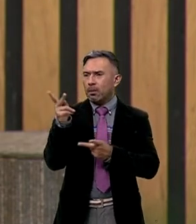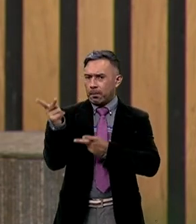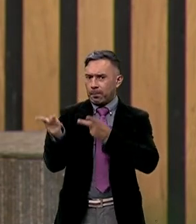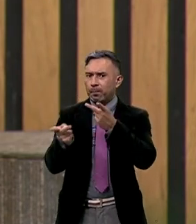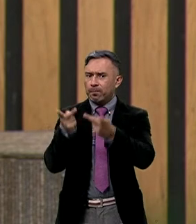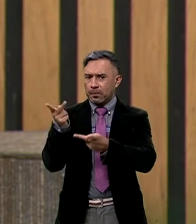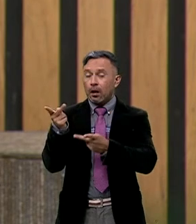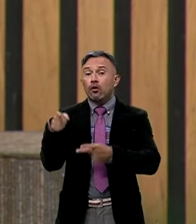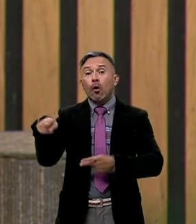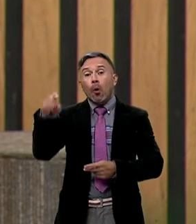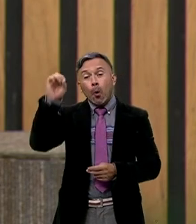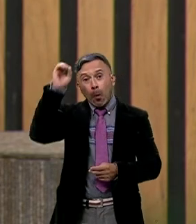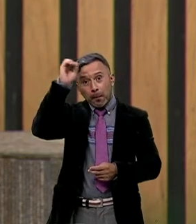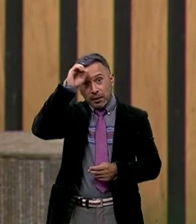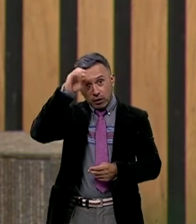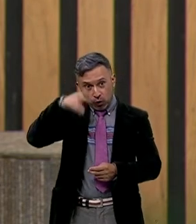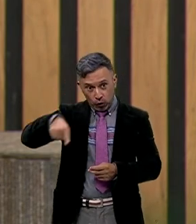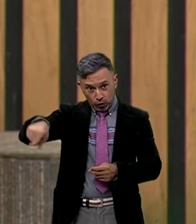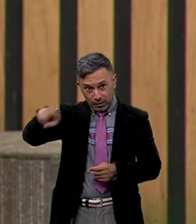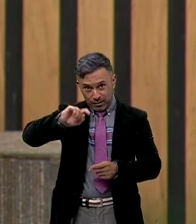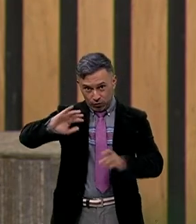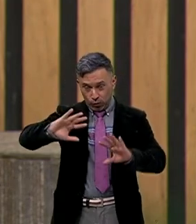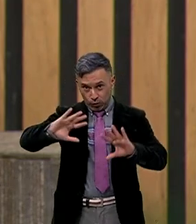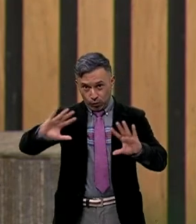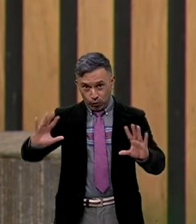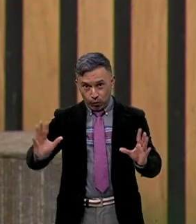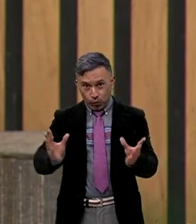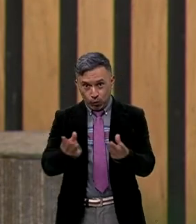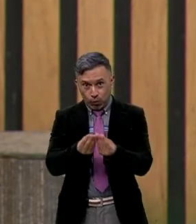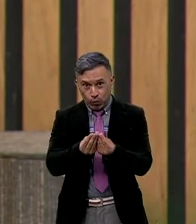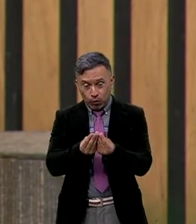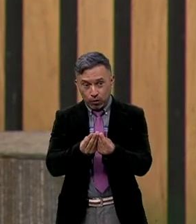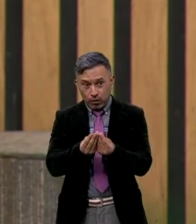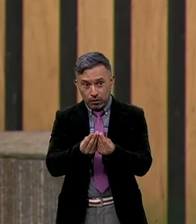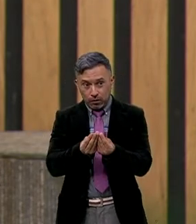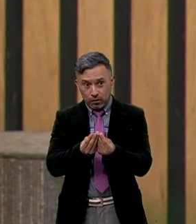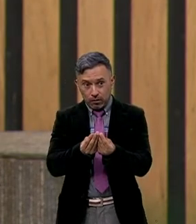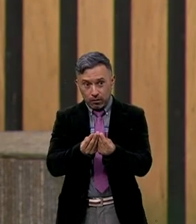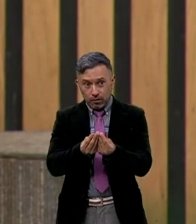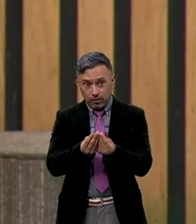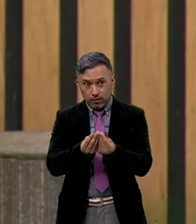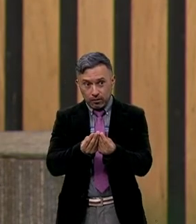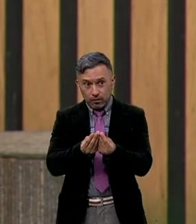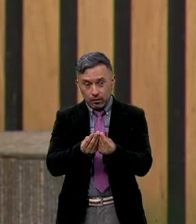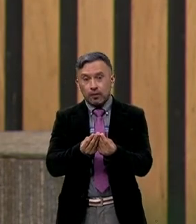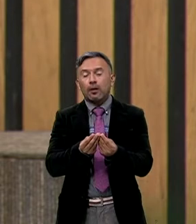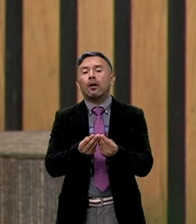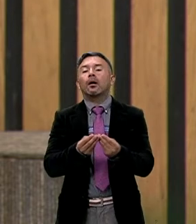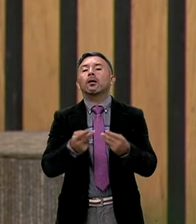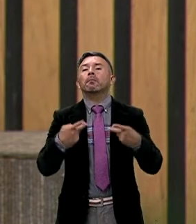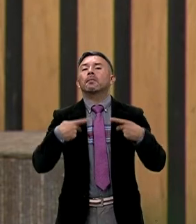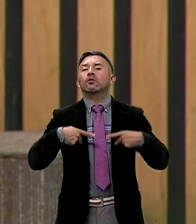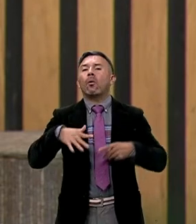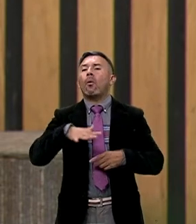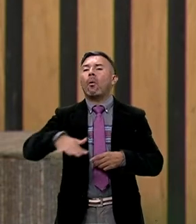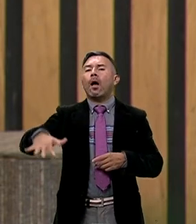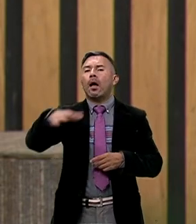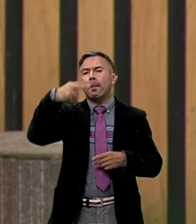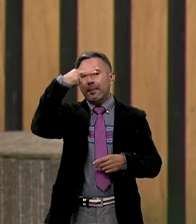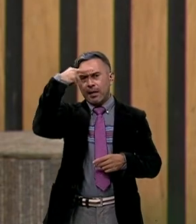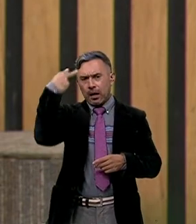en su conjunto tengan la participación de la mayoría de los ciudadanos